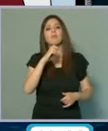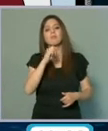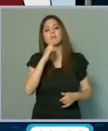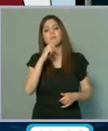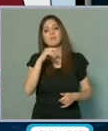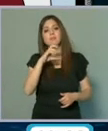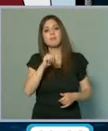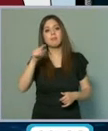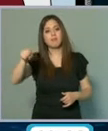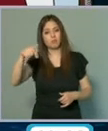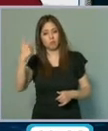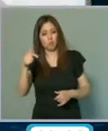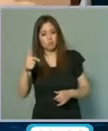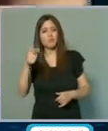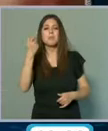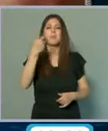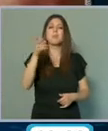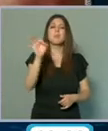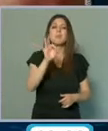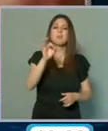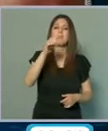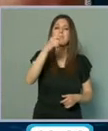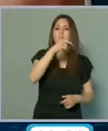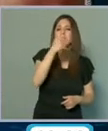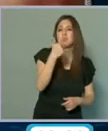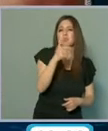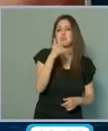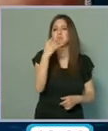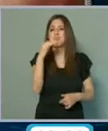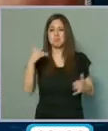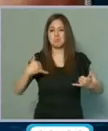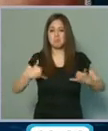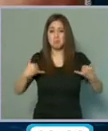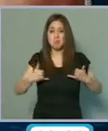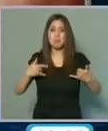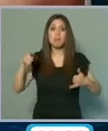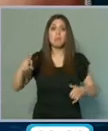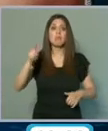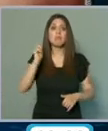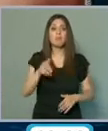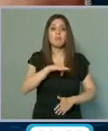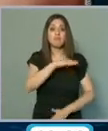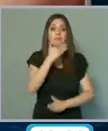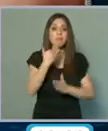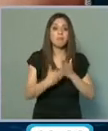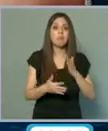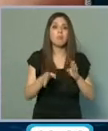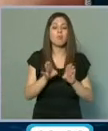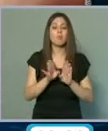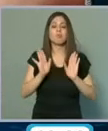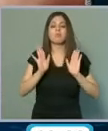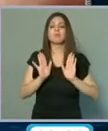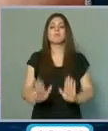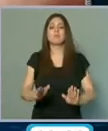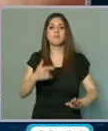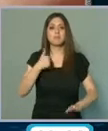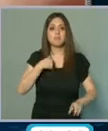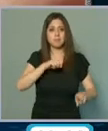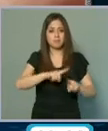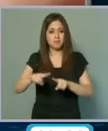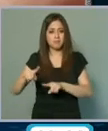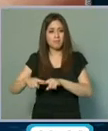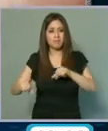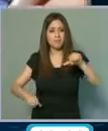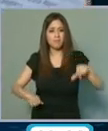si un adolescente, que vamos a pensar 14, 15 años, tiene esta incapacidad para poner un freno a sus actividades,